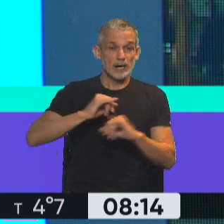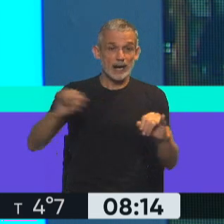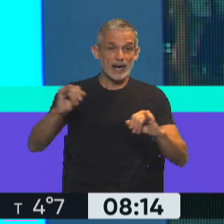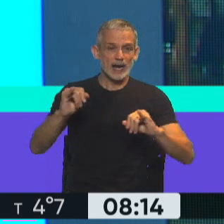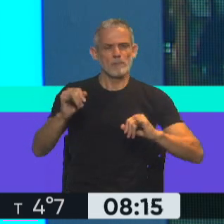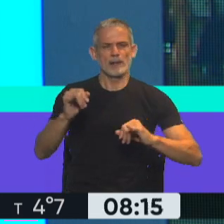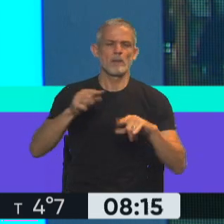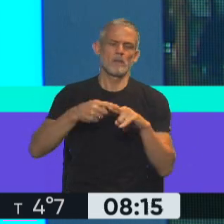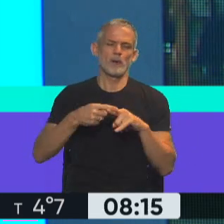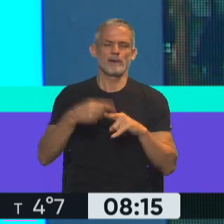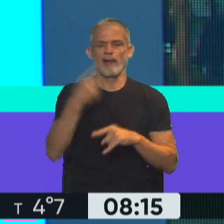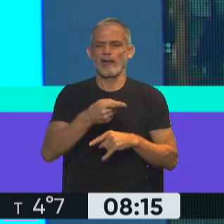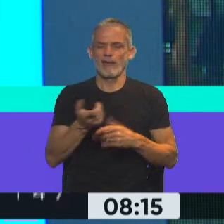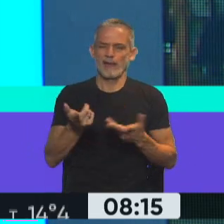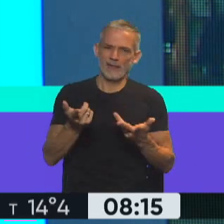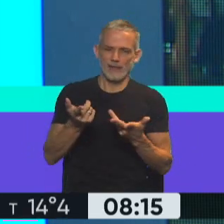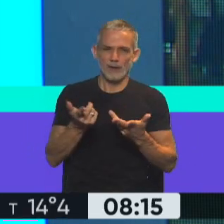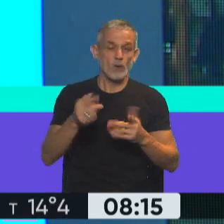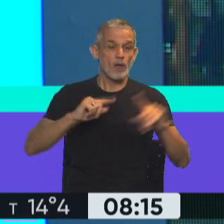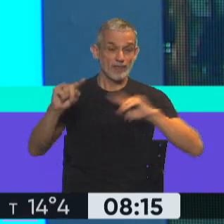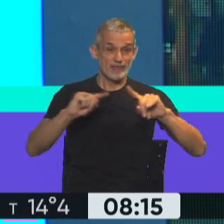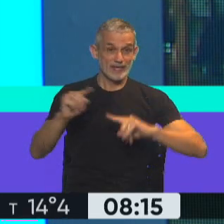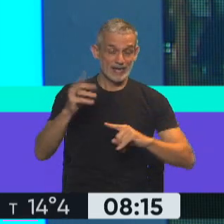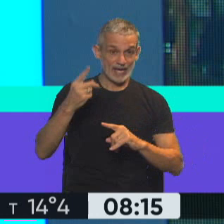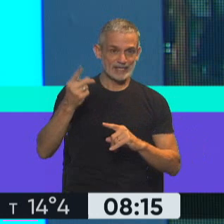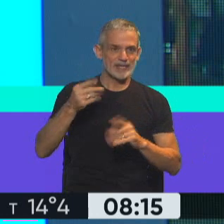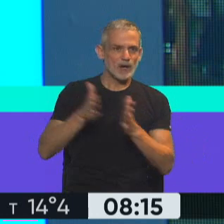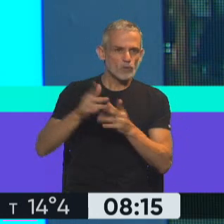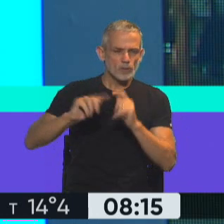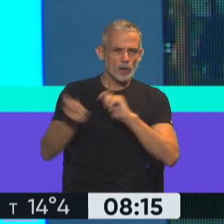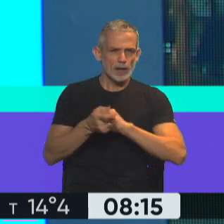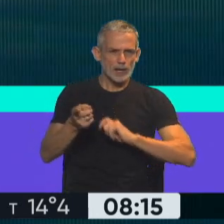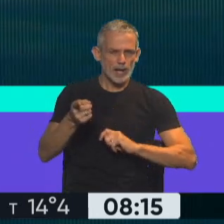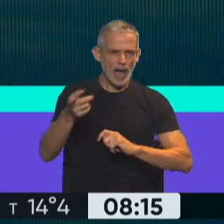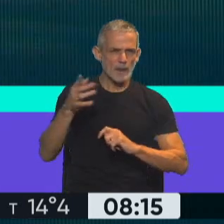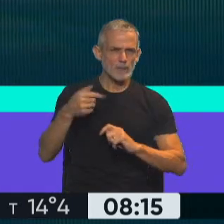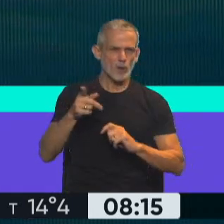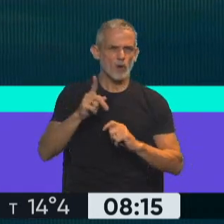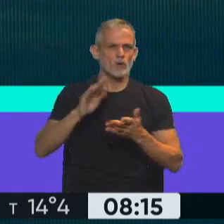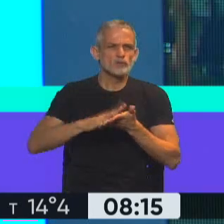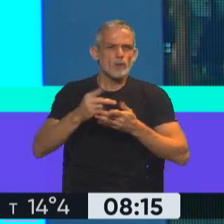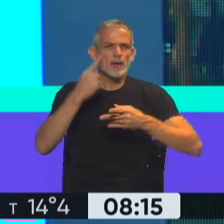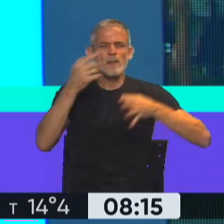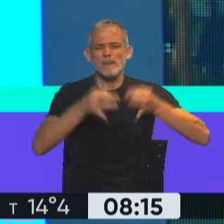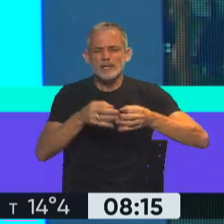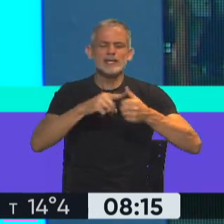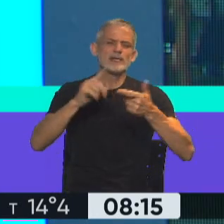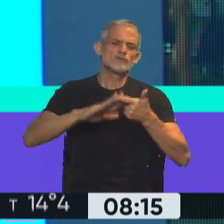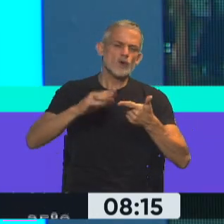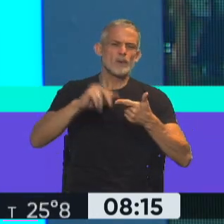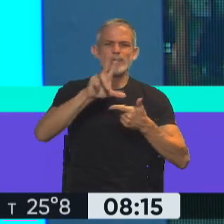rozó la antipolítica, ¿no? Porque recordemos que hubo dirigentes de Juntos por el Cambio haciendo negacionismo puro y duro con las Malvinas, con los